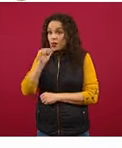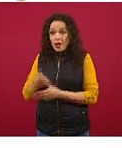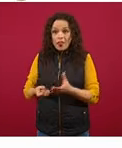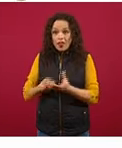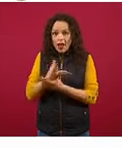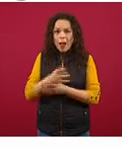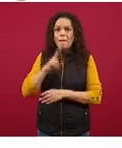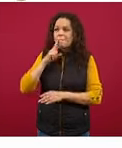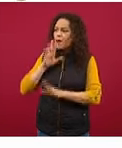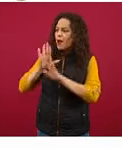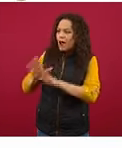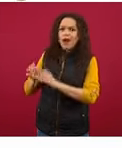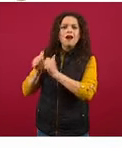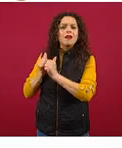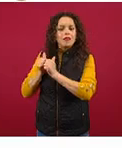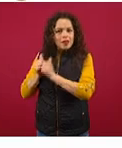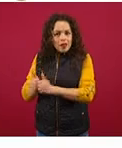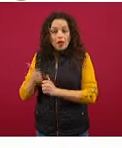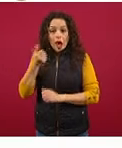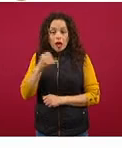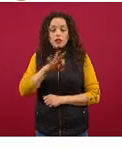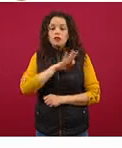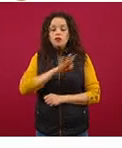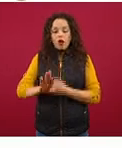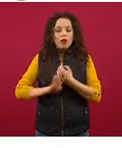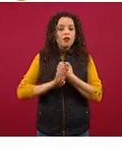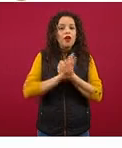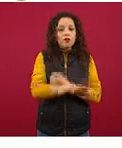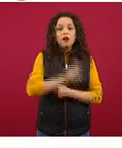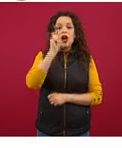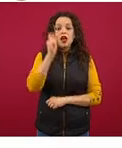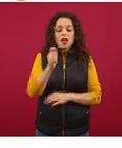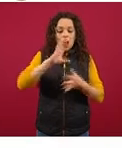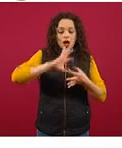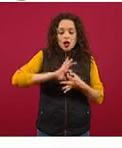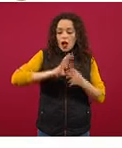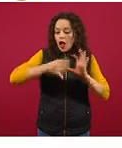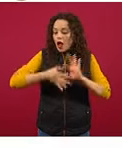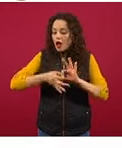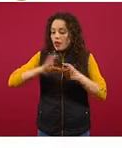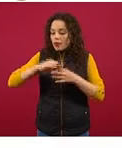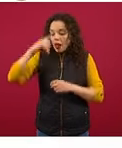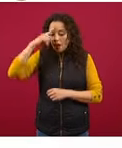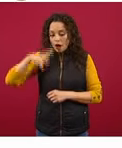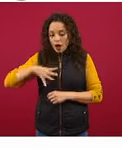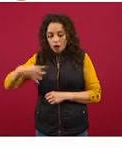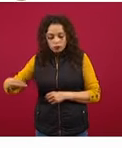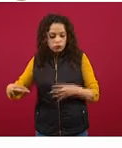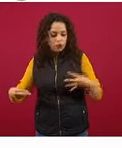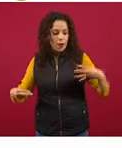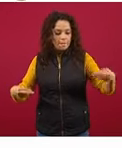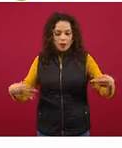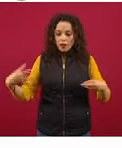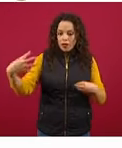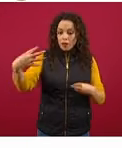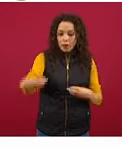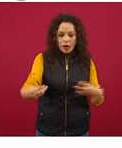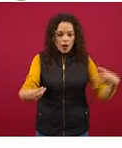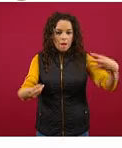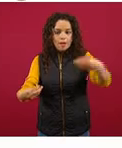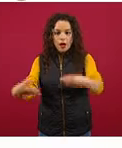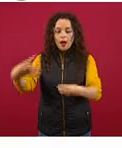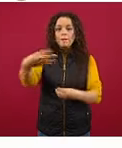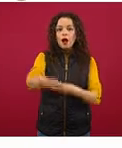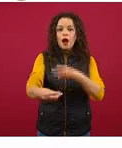así rompemos las cadenas de transmisión. Si usted tiene una sintomatología, acuda lo más pronto posible